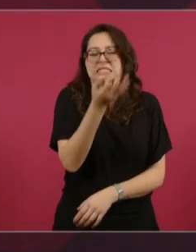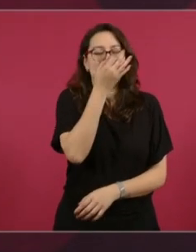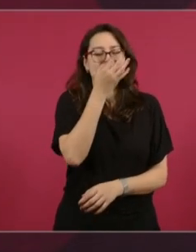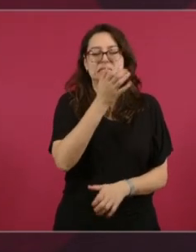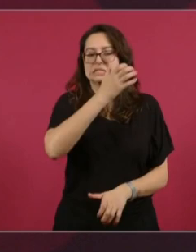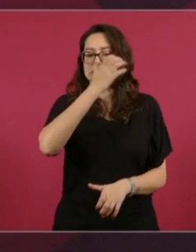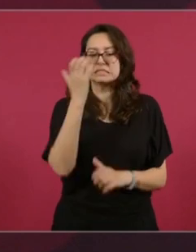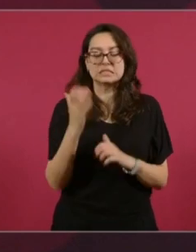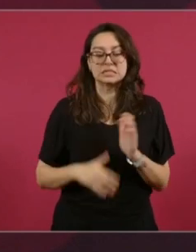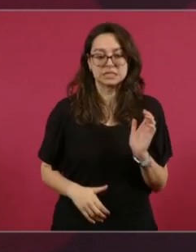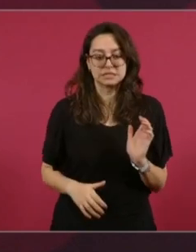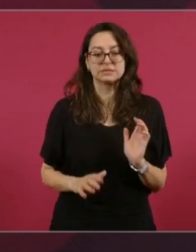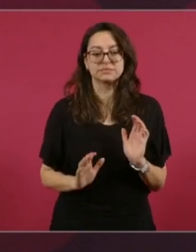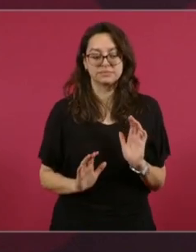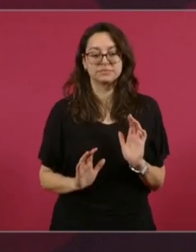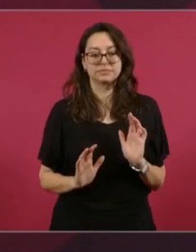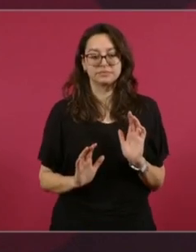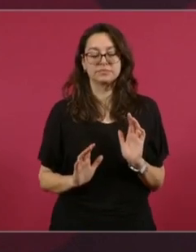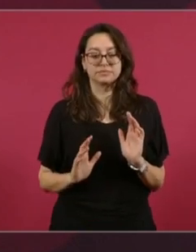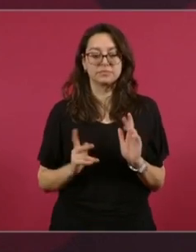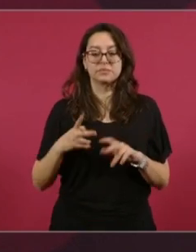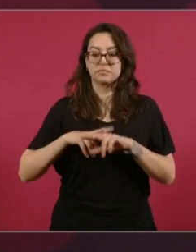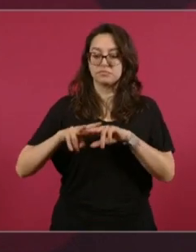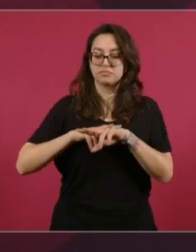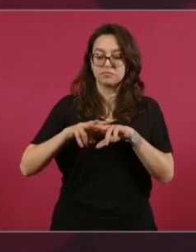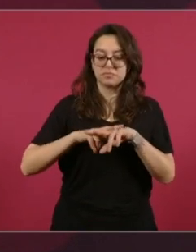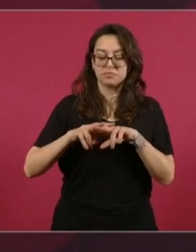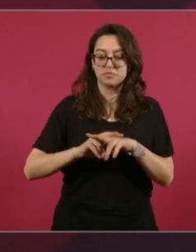operando el tren,